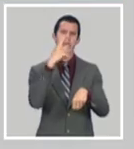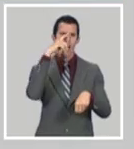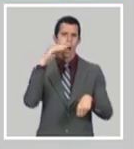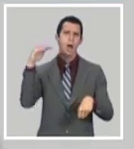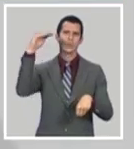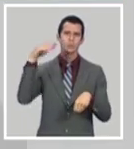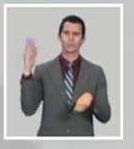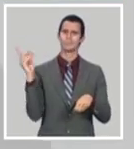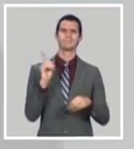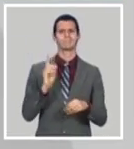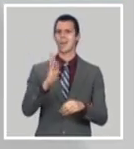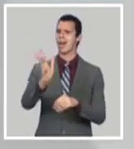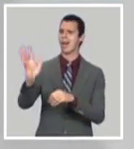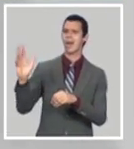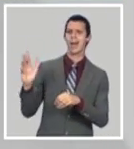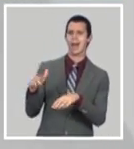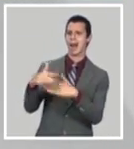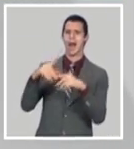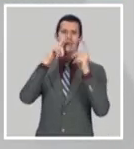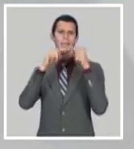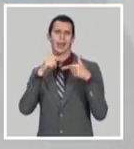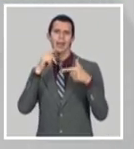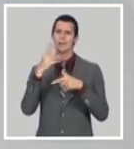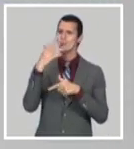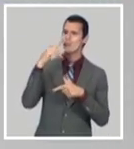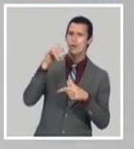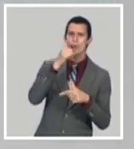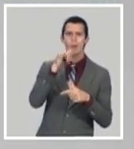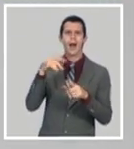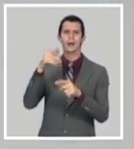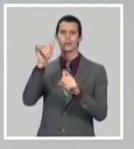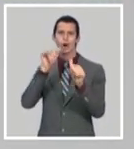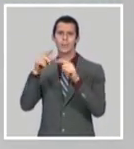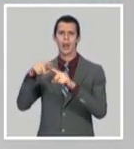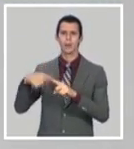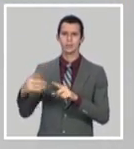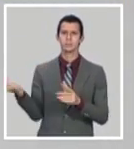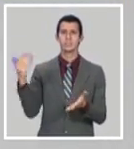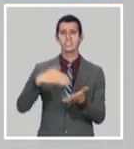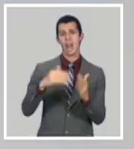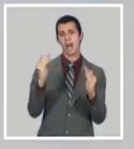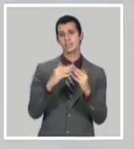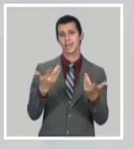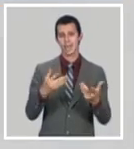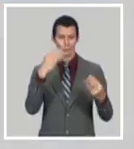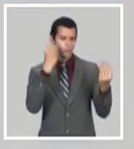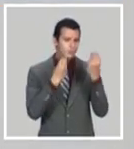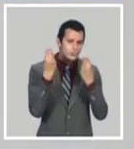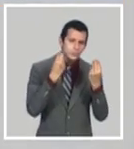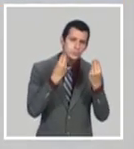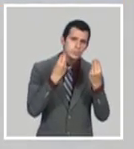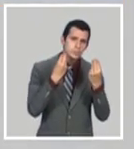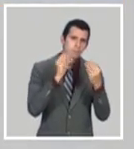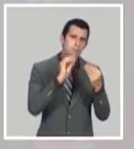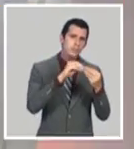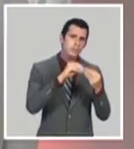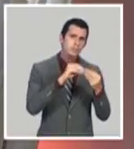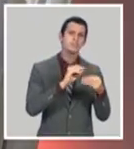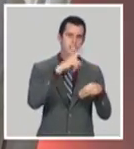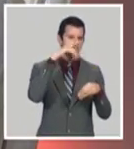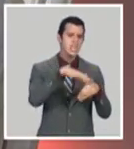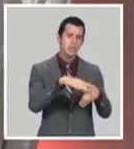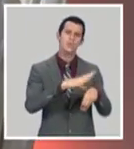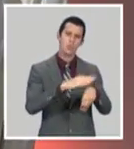decía, que por cada caso positivo tiene 8 personas en su medio familiar que han